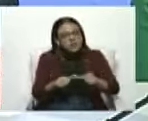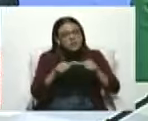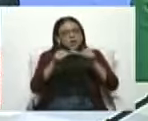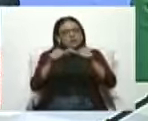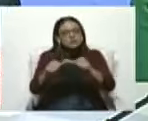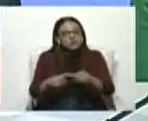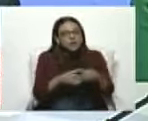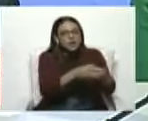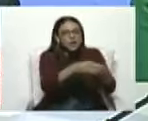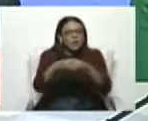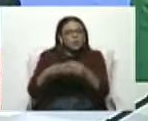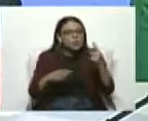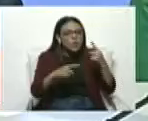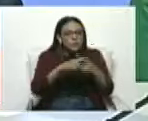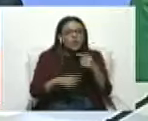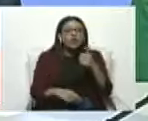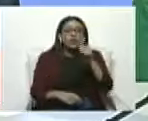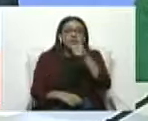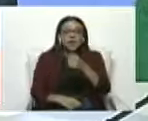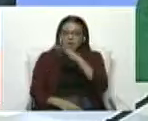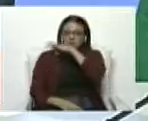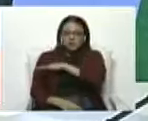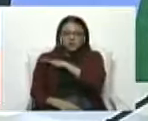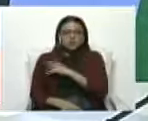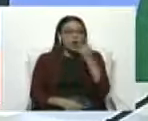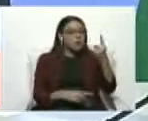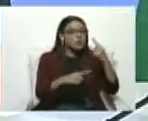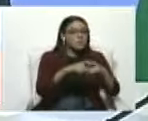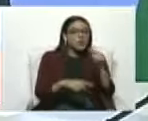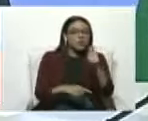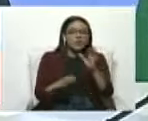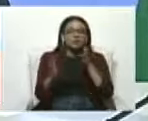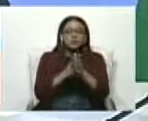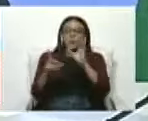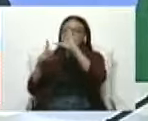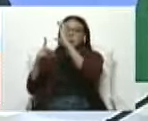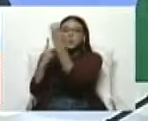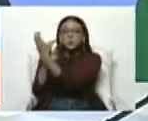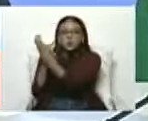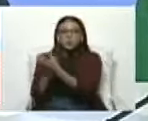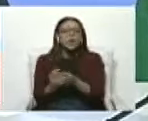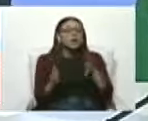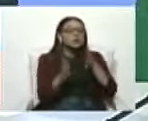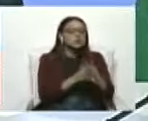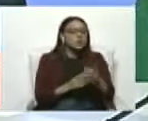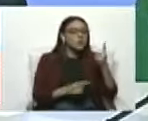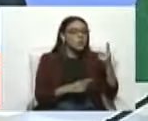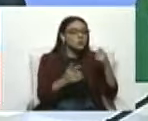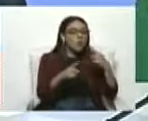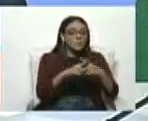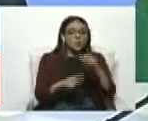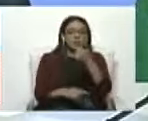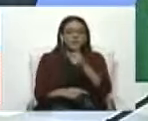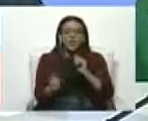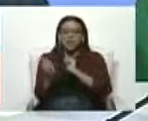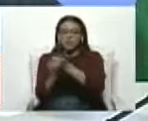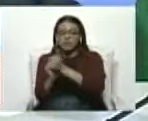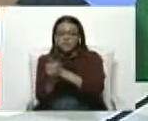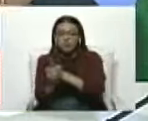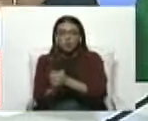a ser un 1 por 10 social, 1 por 10 cultural, 1 por 10 deportivo, 1 por 10